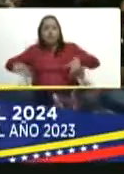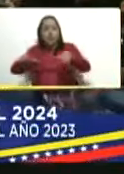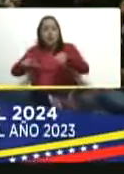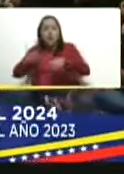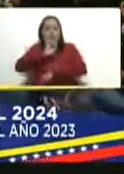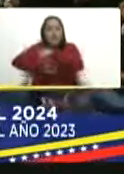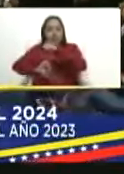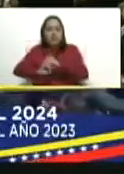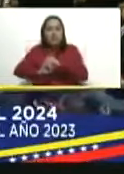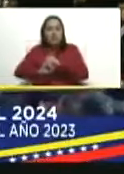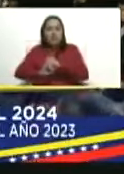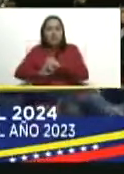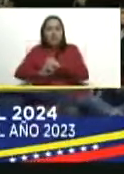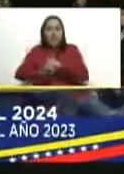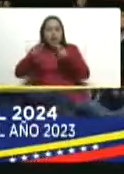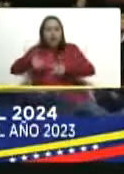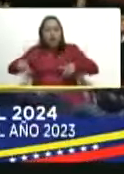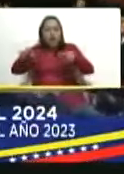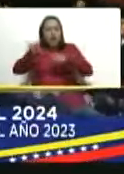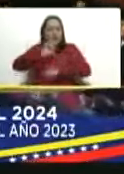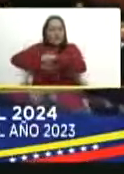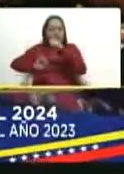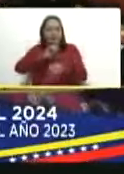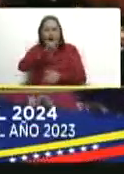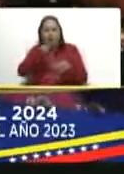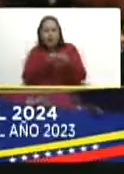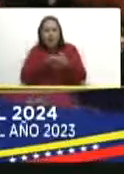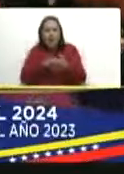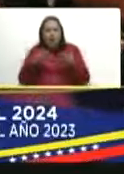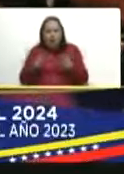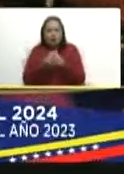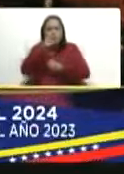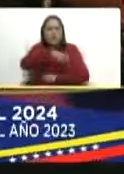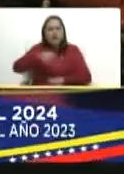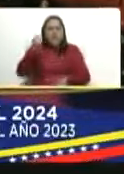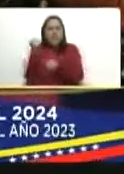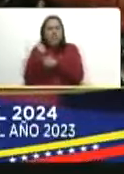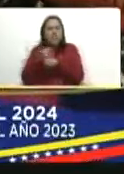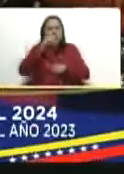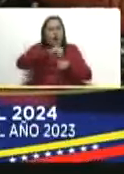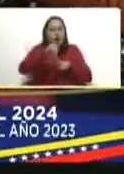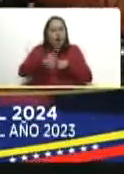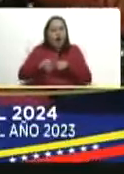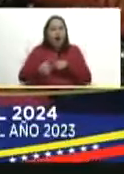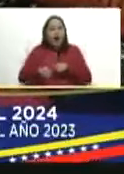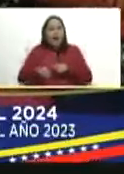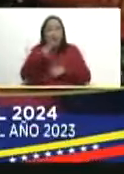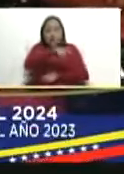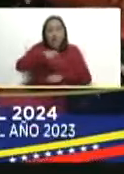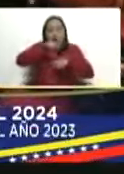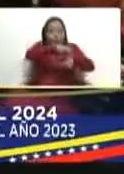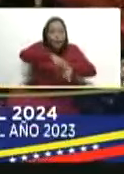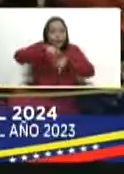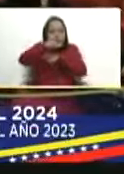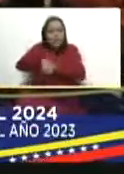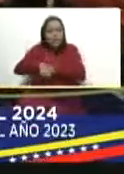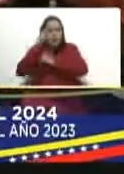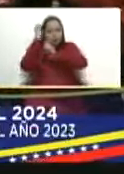nuestra frente de lucha, junto a los obreros, los campesinos, los pescadores, la gente